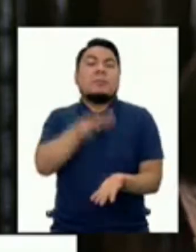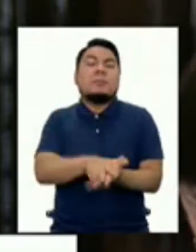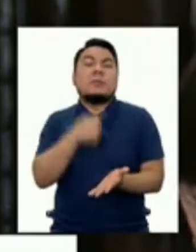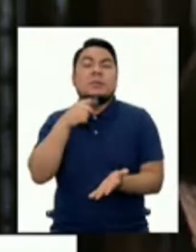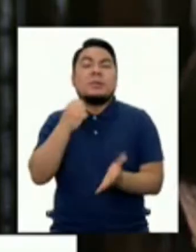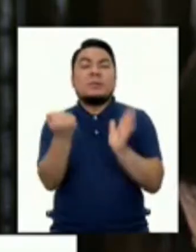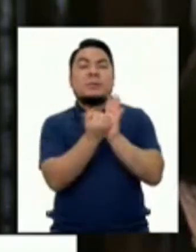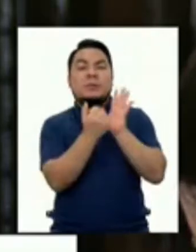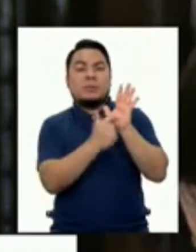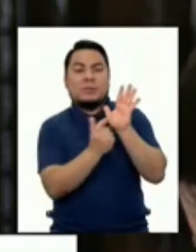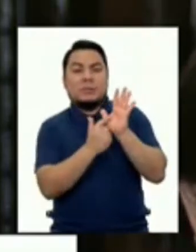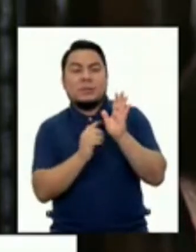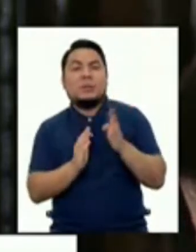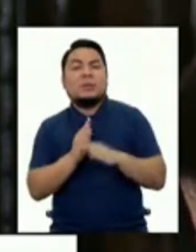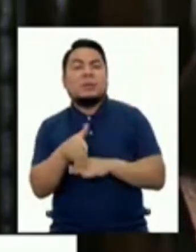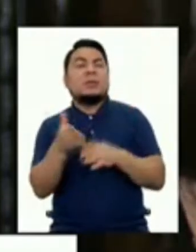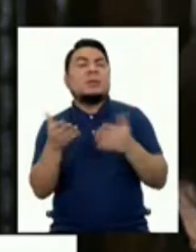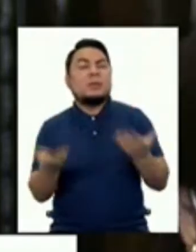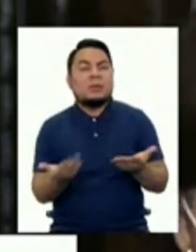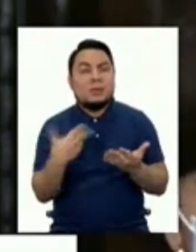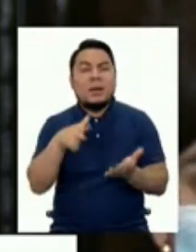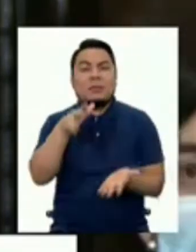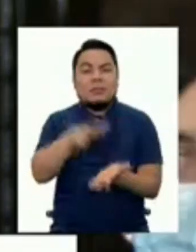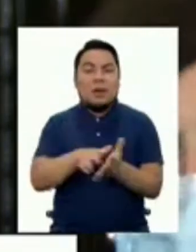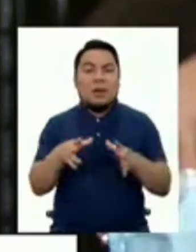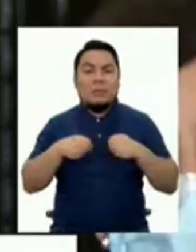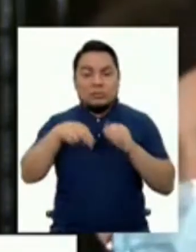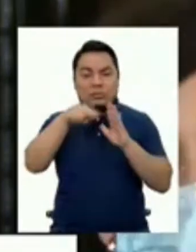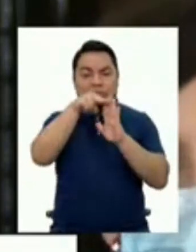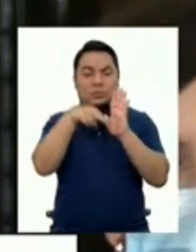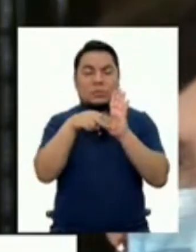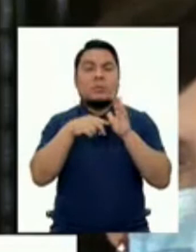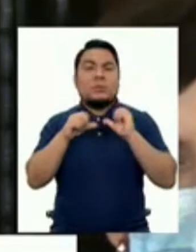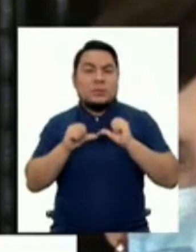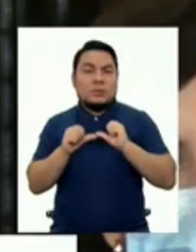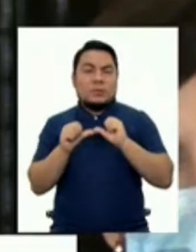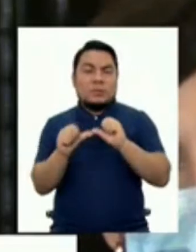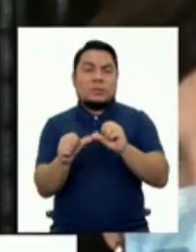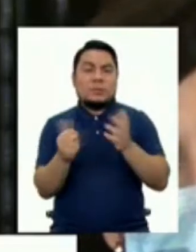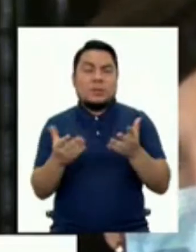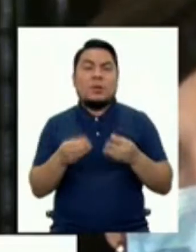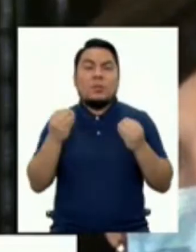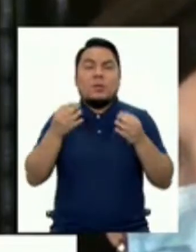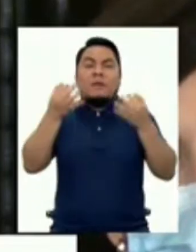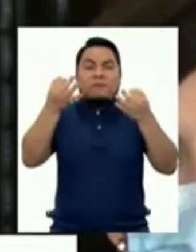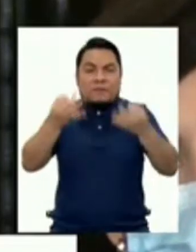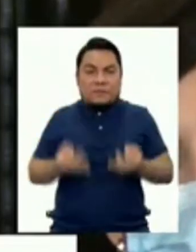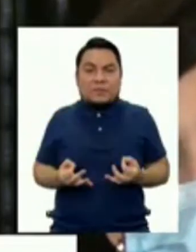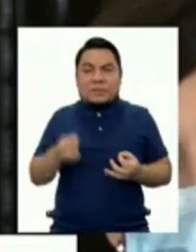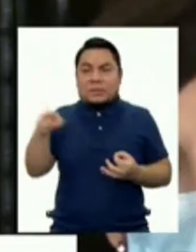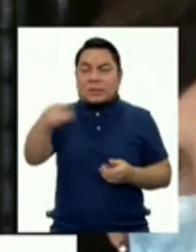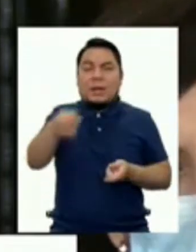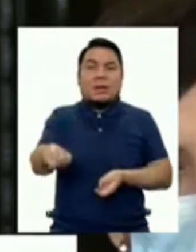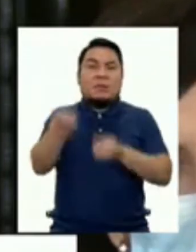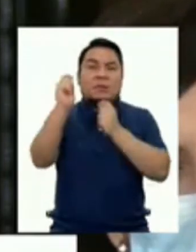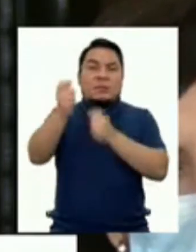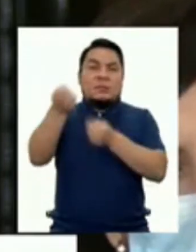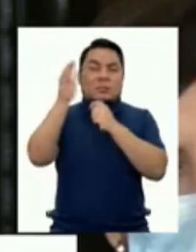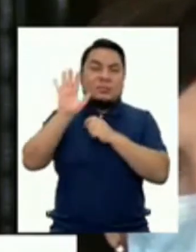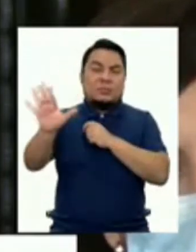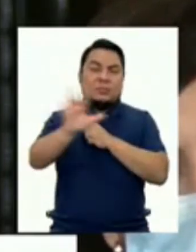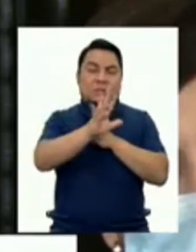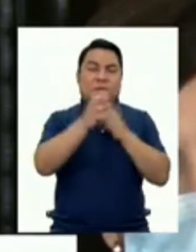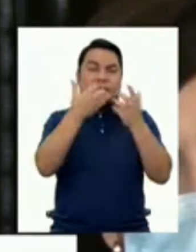del decreto legislativo a través del cual aprobamos la norma para continuar la formalización de la pesquería artesanal a